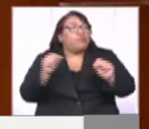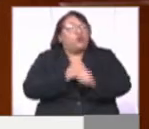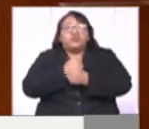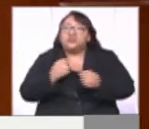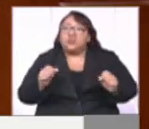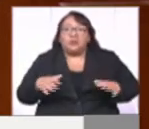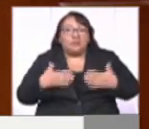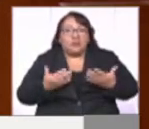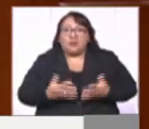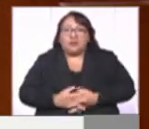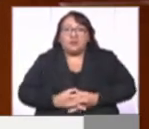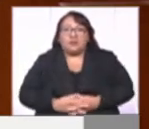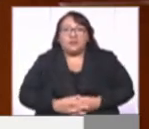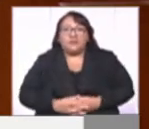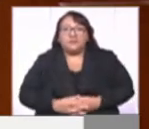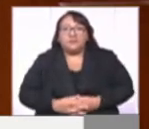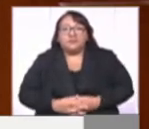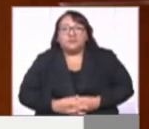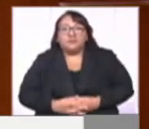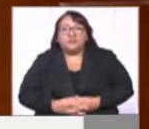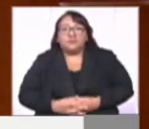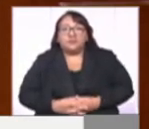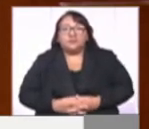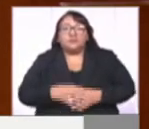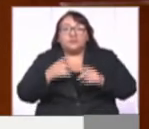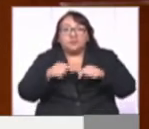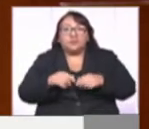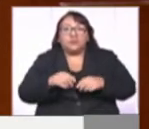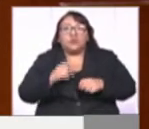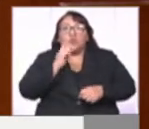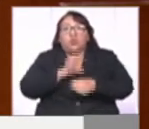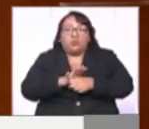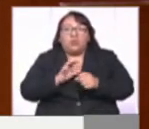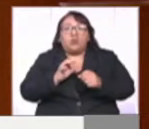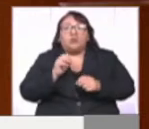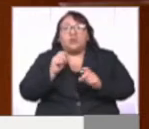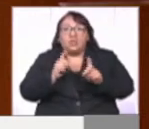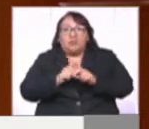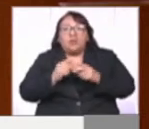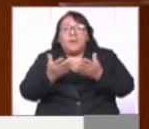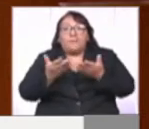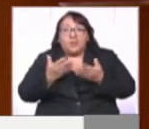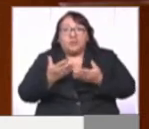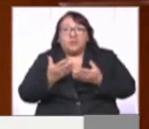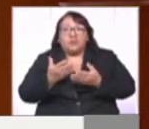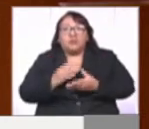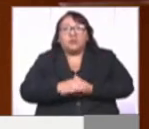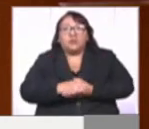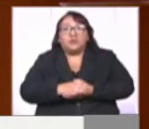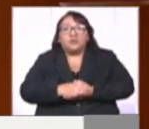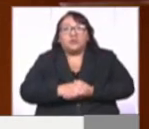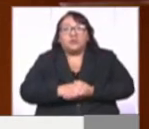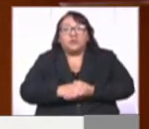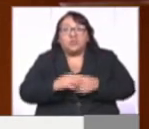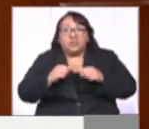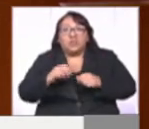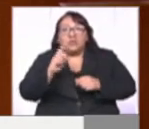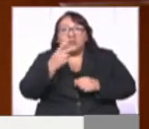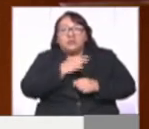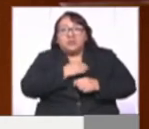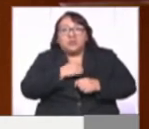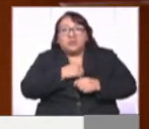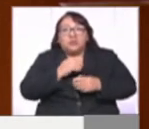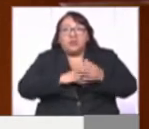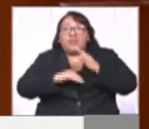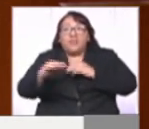señor presidente. Desde aquí exhorto a que se cumpla la promesa también, porque sé que se mantiene el viceministro, de mandar